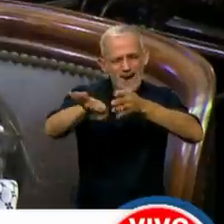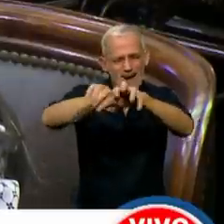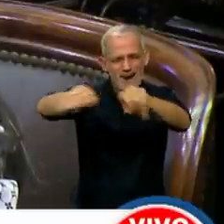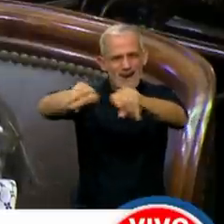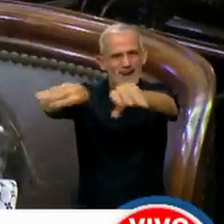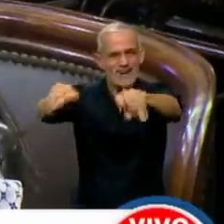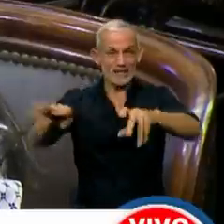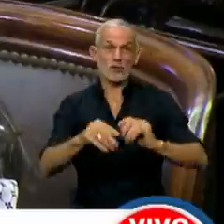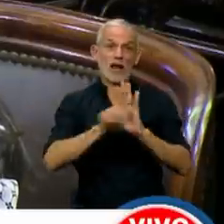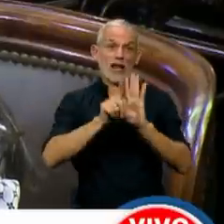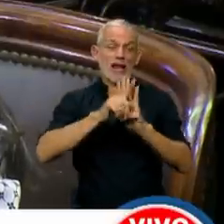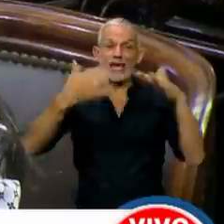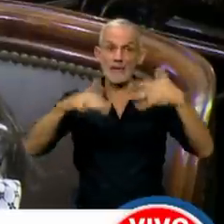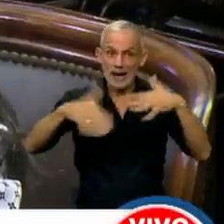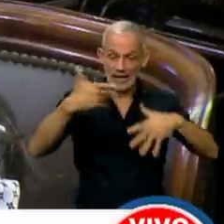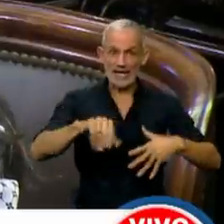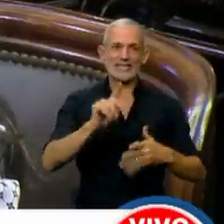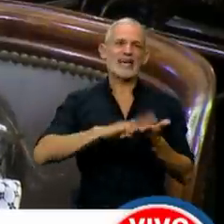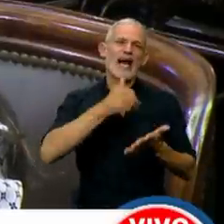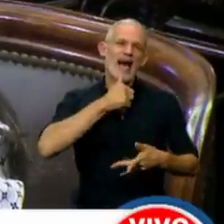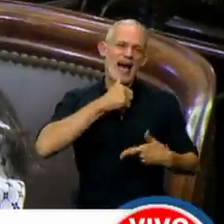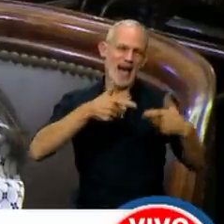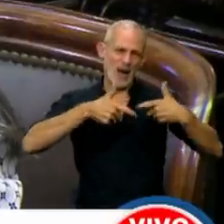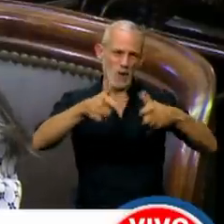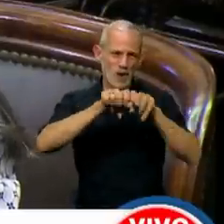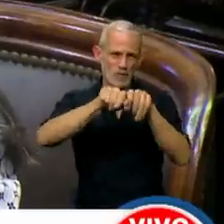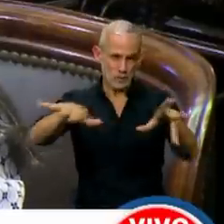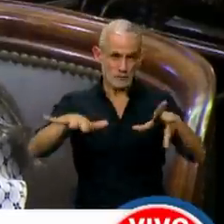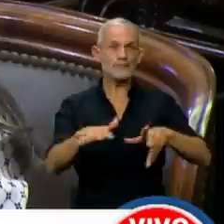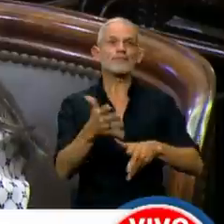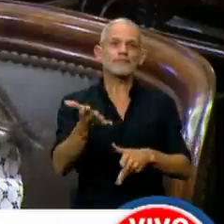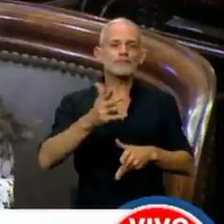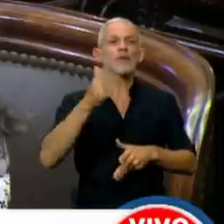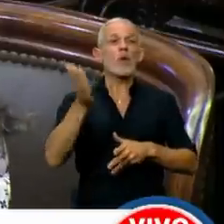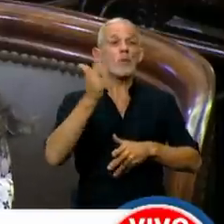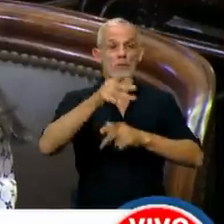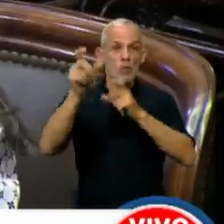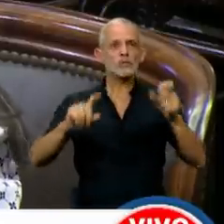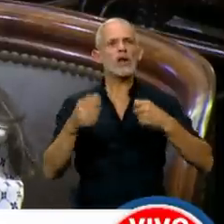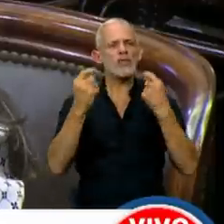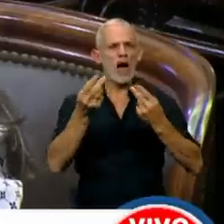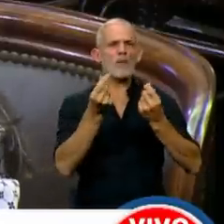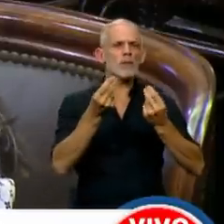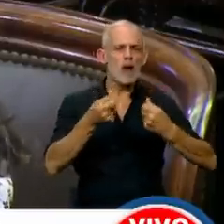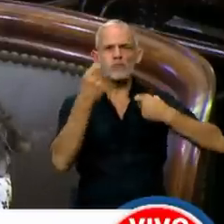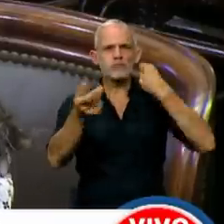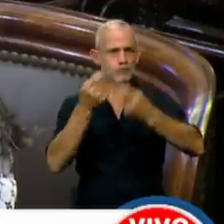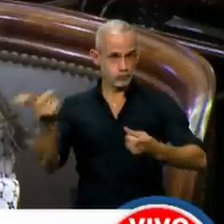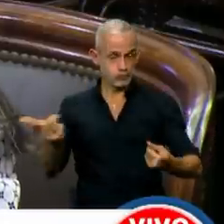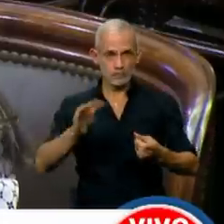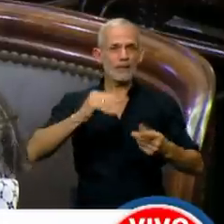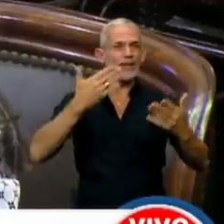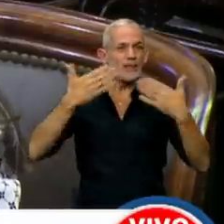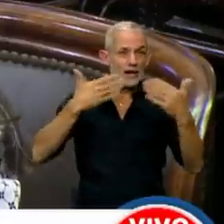de emergencia hídrica que pone a disposición de todos los productores de la misma recursos y a través del